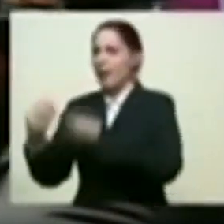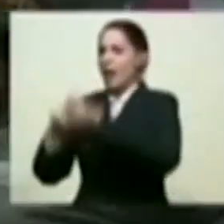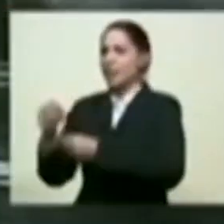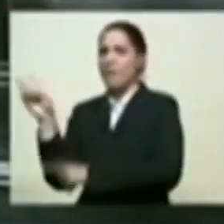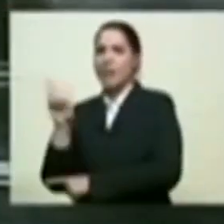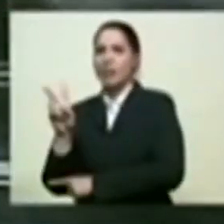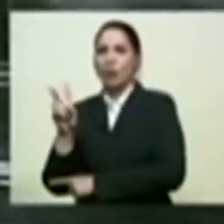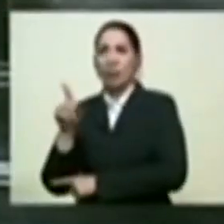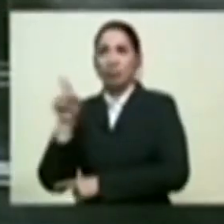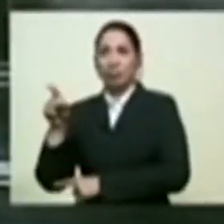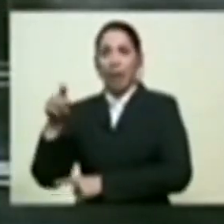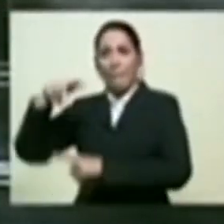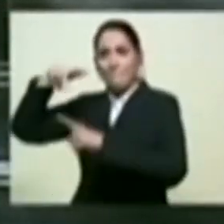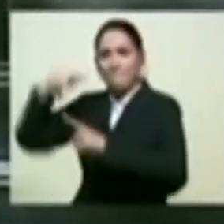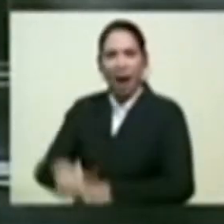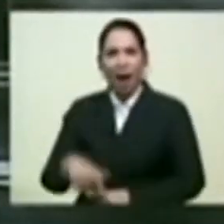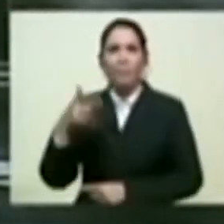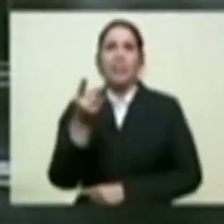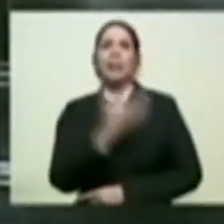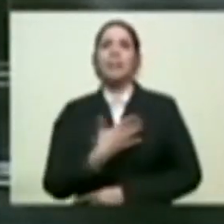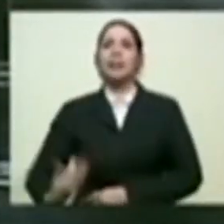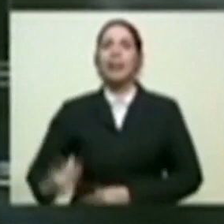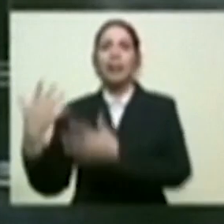fracasado y derrotado muy pequeños